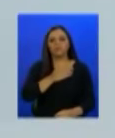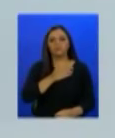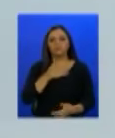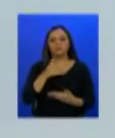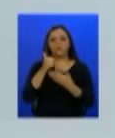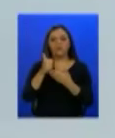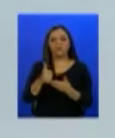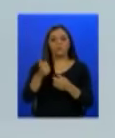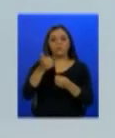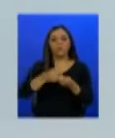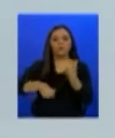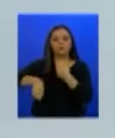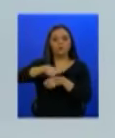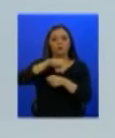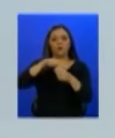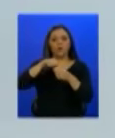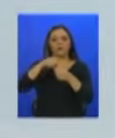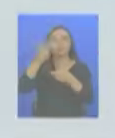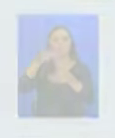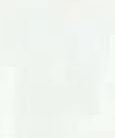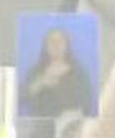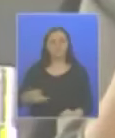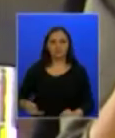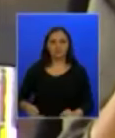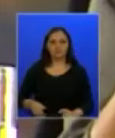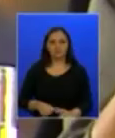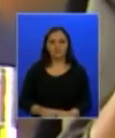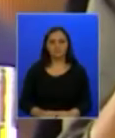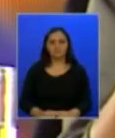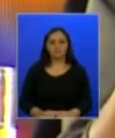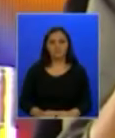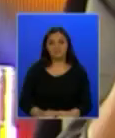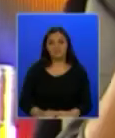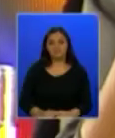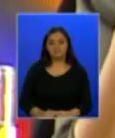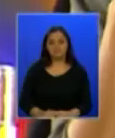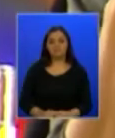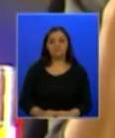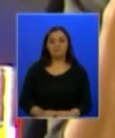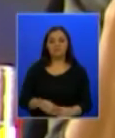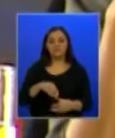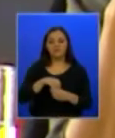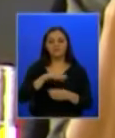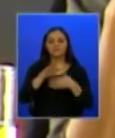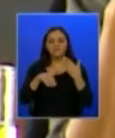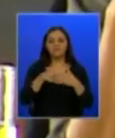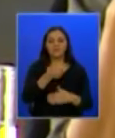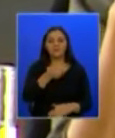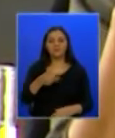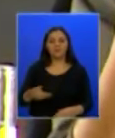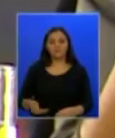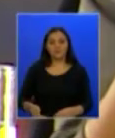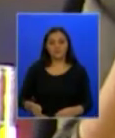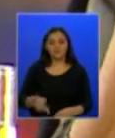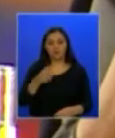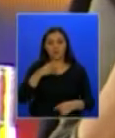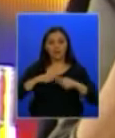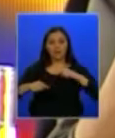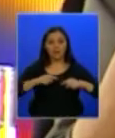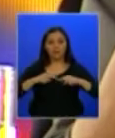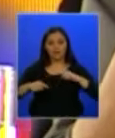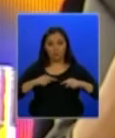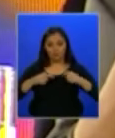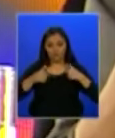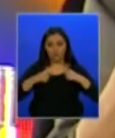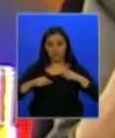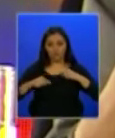para compensar esa deuda histórica, todo valió la pena. El Ejecutivo desconcentrado llega hasta el último rincón de la patria, lo que tenemos